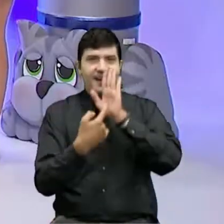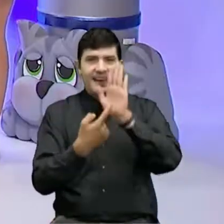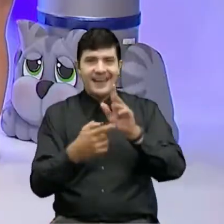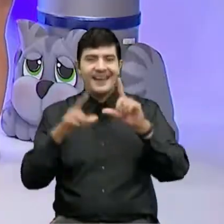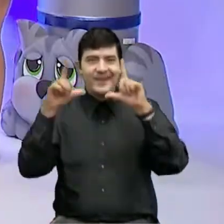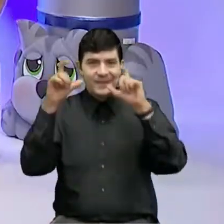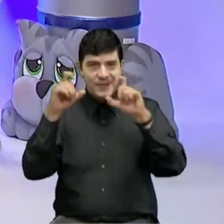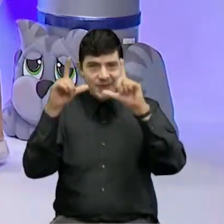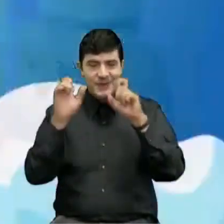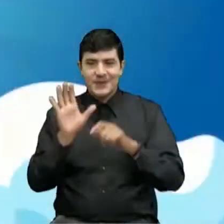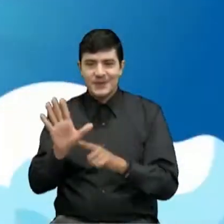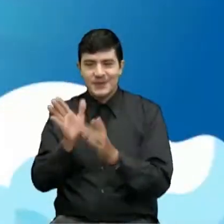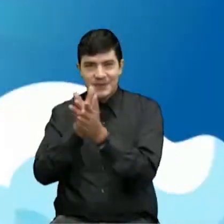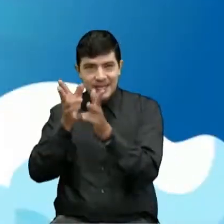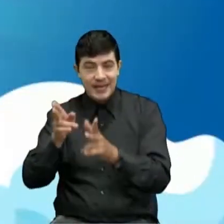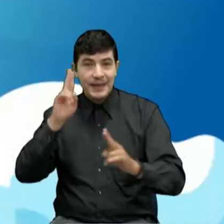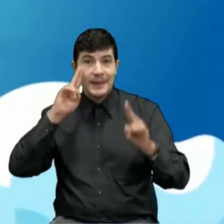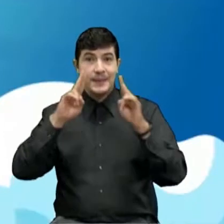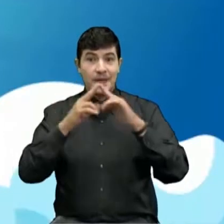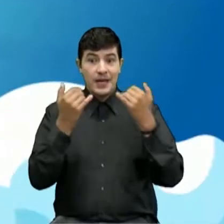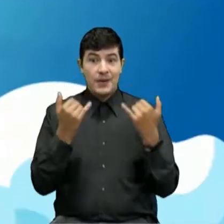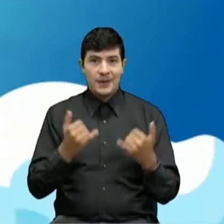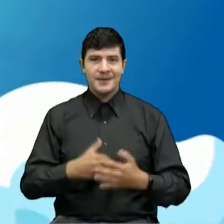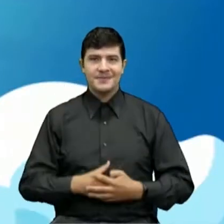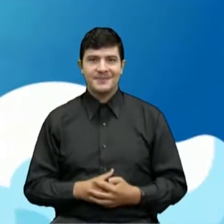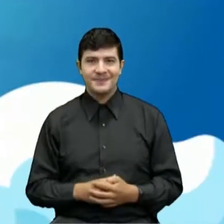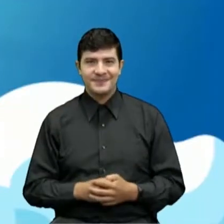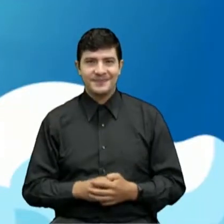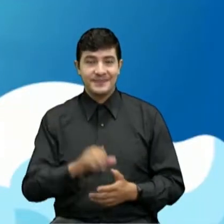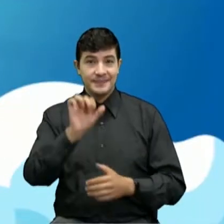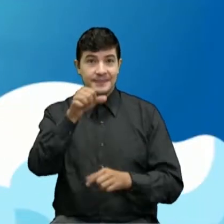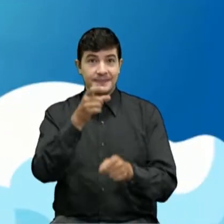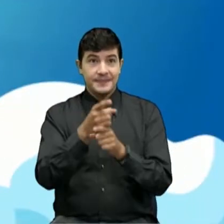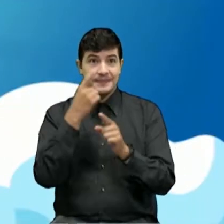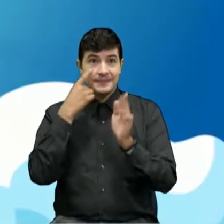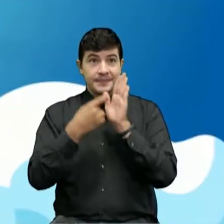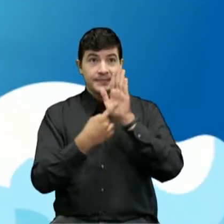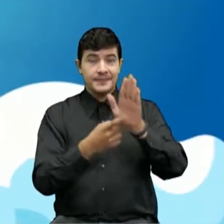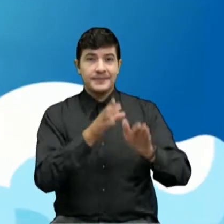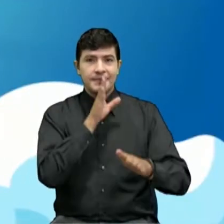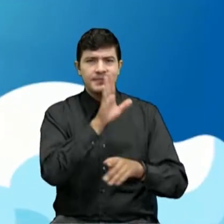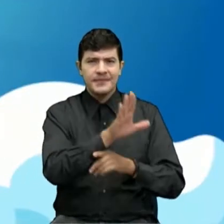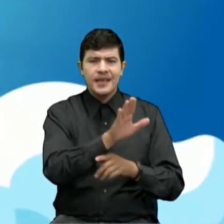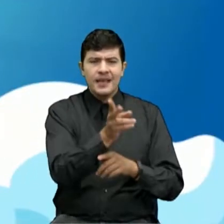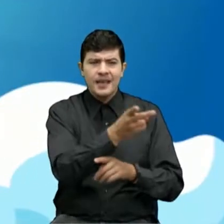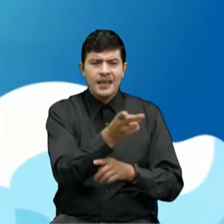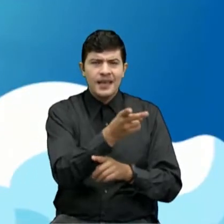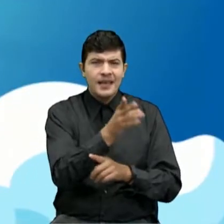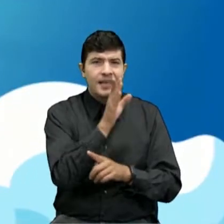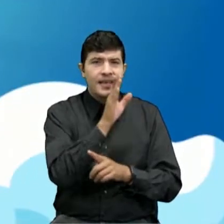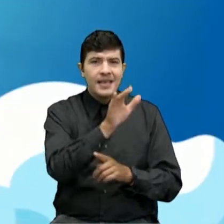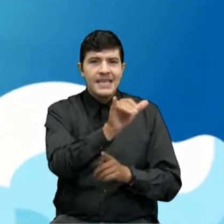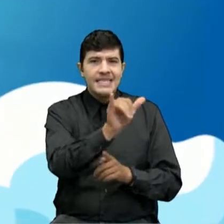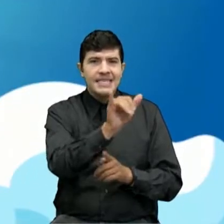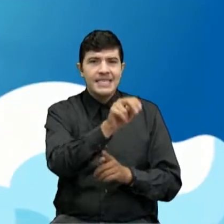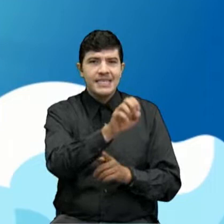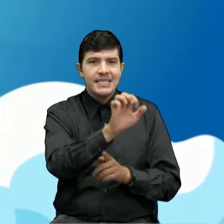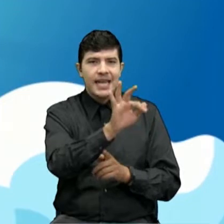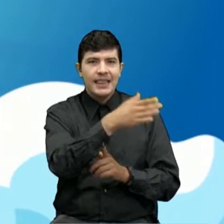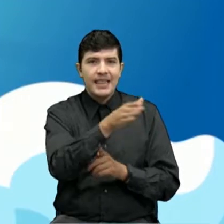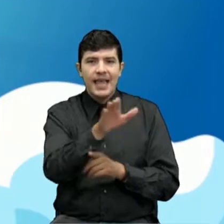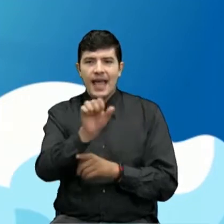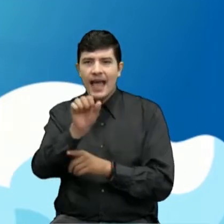fotos de los niños que reportan sintonía el día de hoy. Tengo por acá Ellos son Ginette y